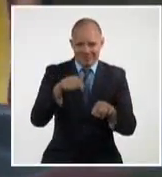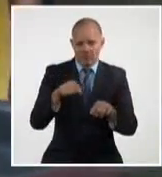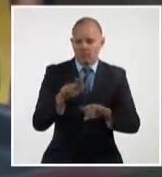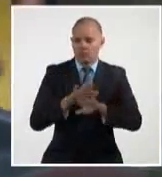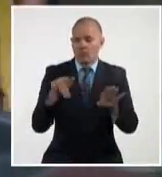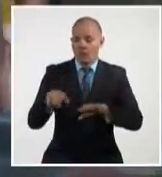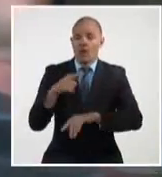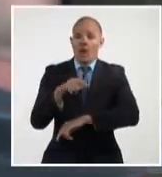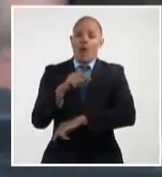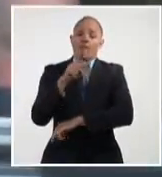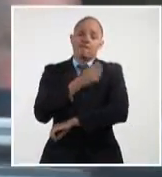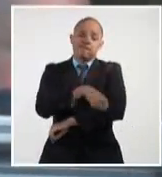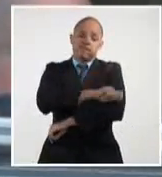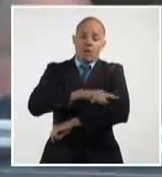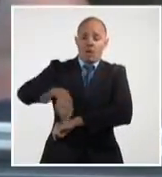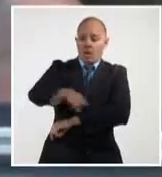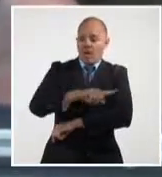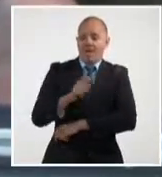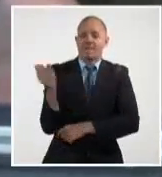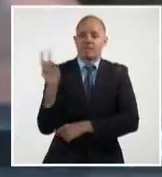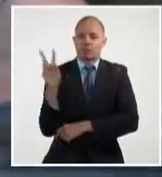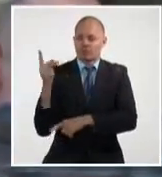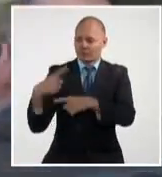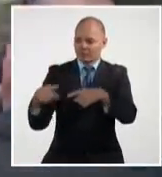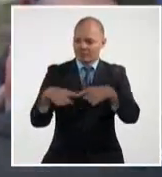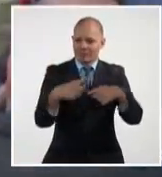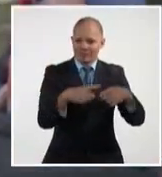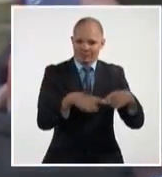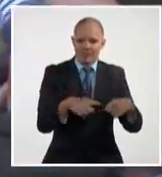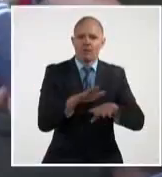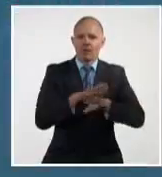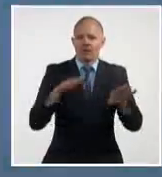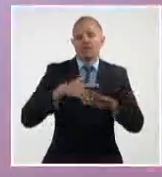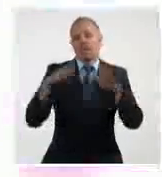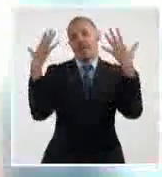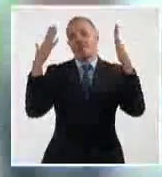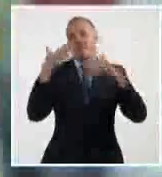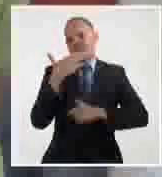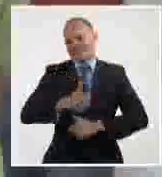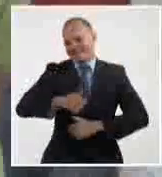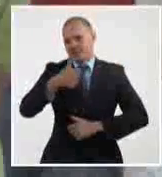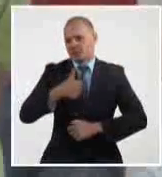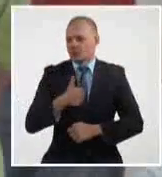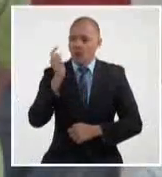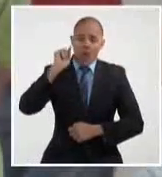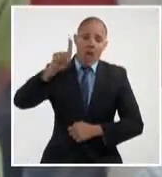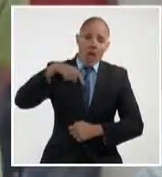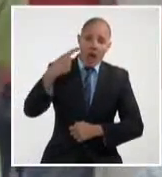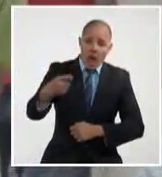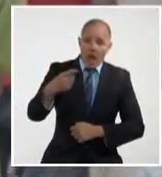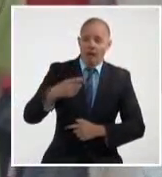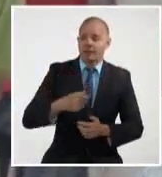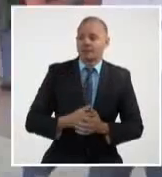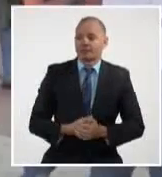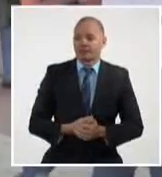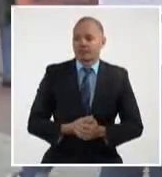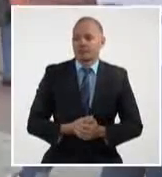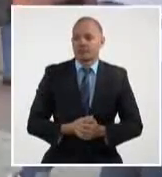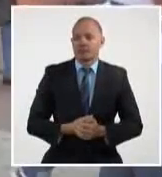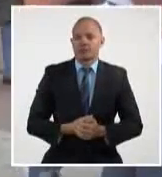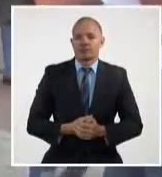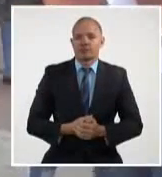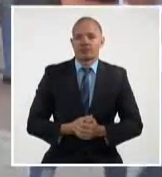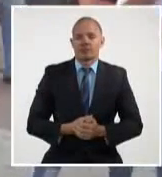varias personalidades del mundo celebraron la noticia. El próximo año habrá elecciones en Venezuela. Los términos para la organización